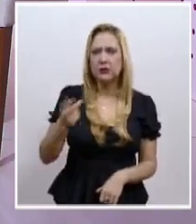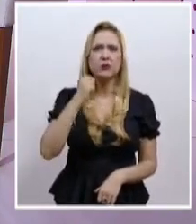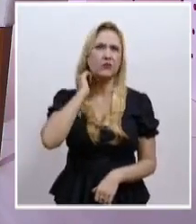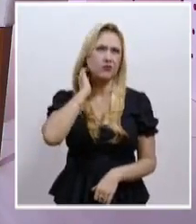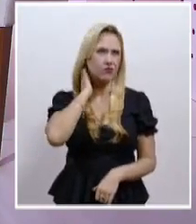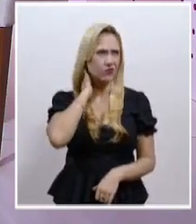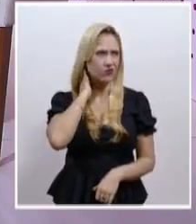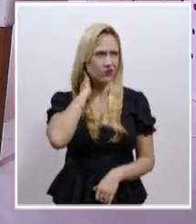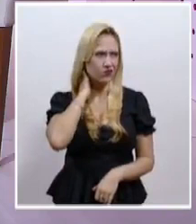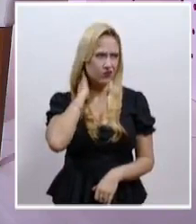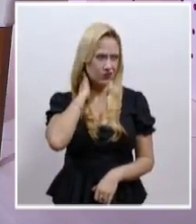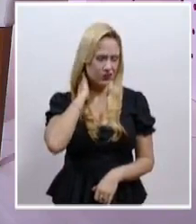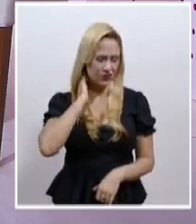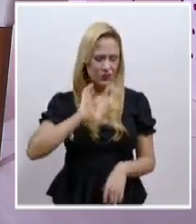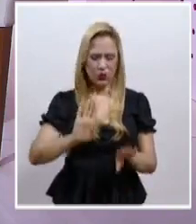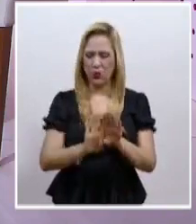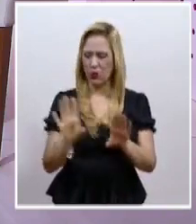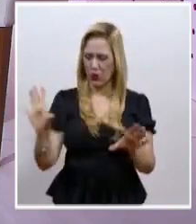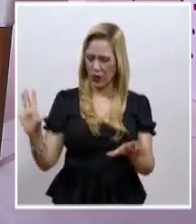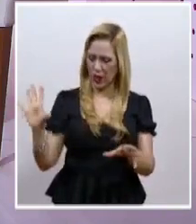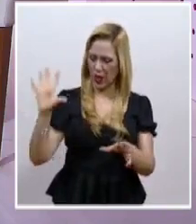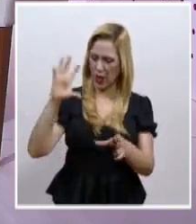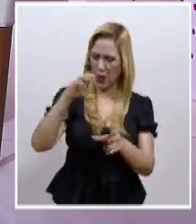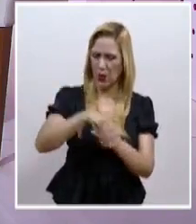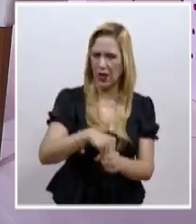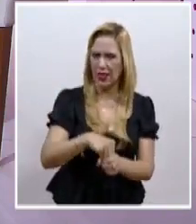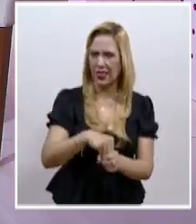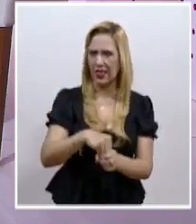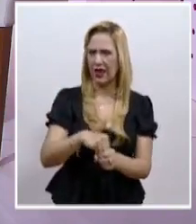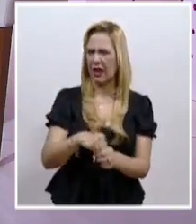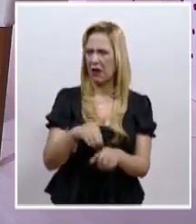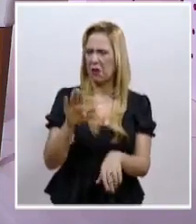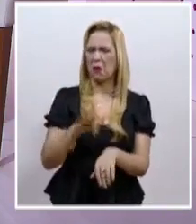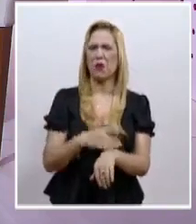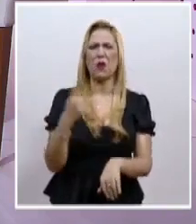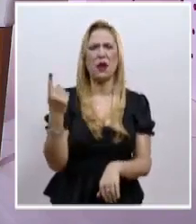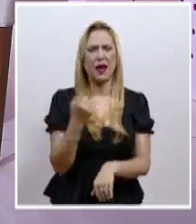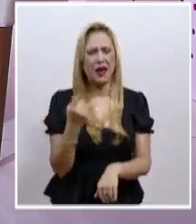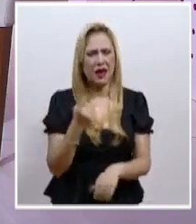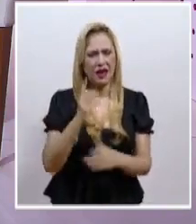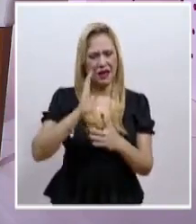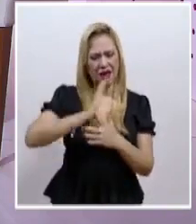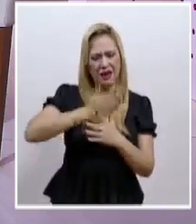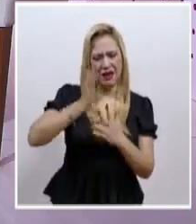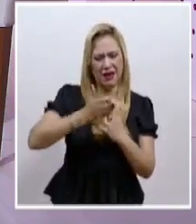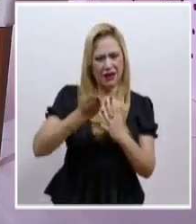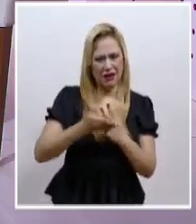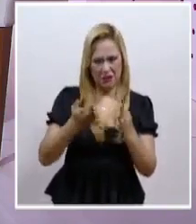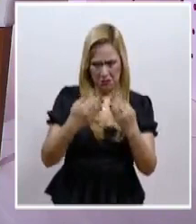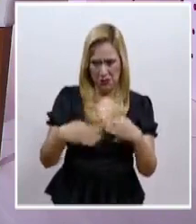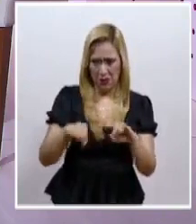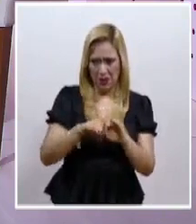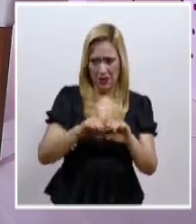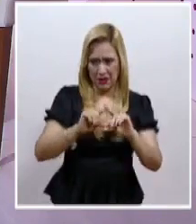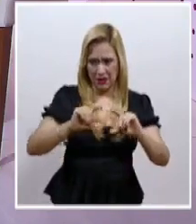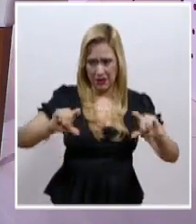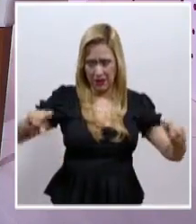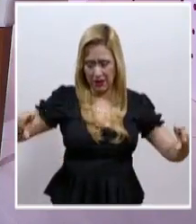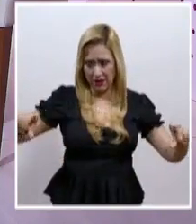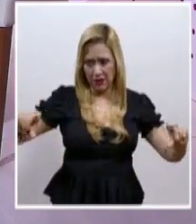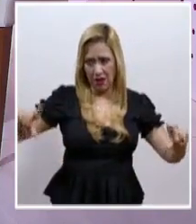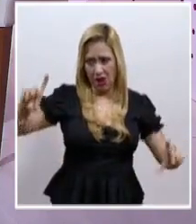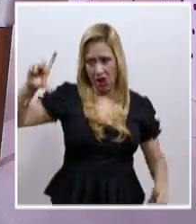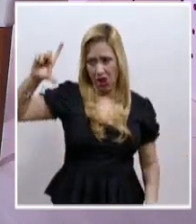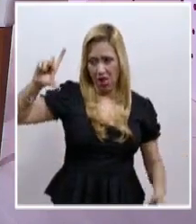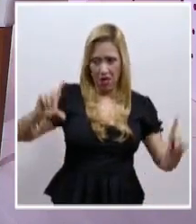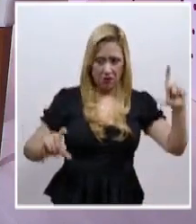un desarrollo incluyente, digamos, ¿no? Entonces, si pudieras explicar por qué la importancia de la distribución y cómo el hecho de una sociedad muy desigual,